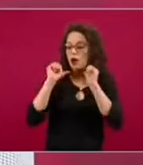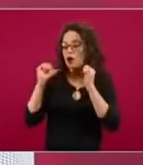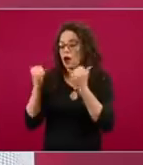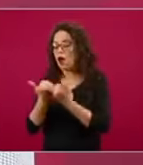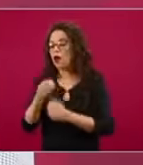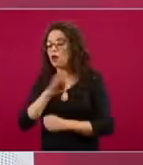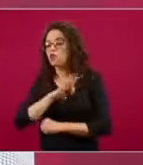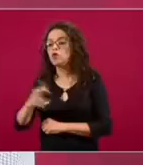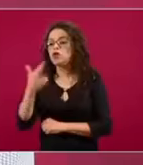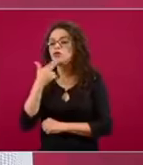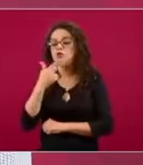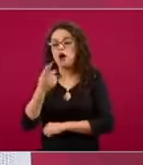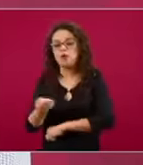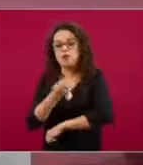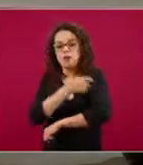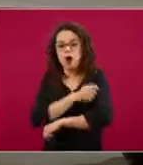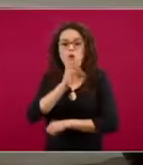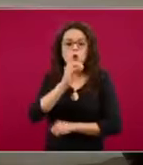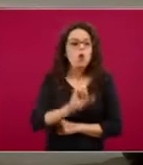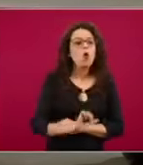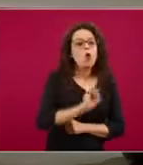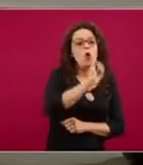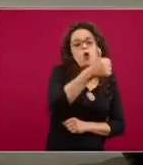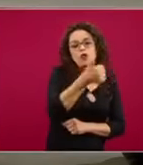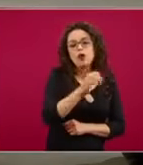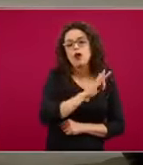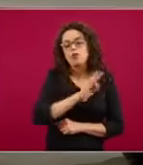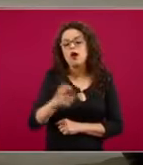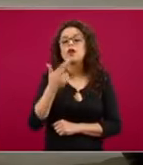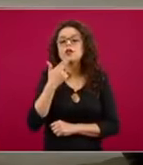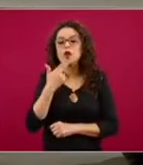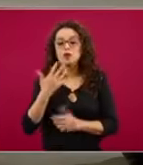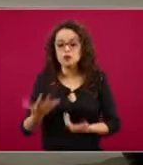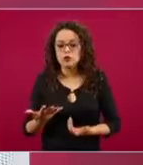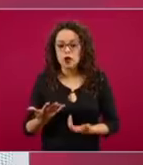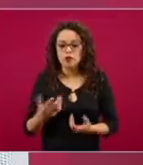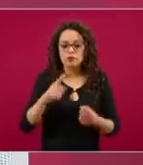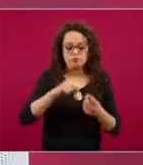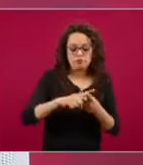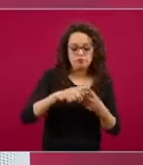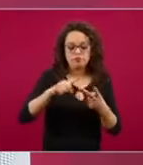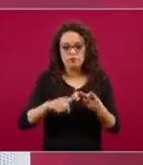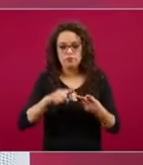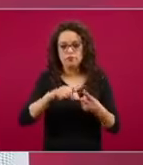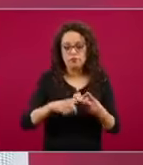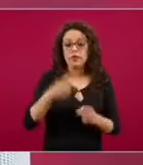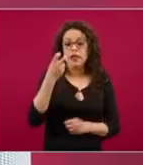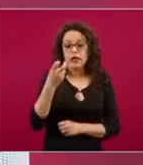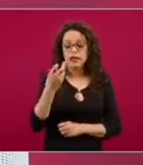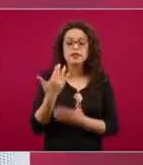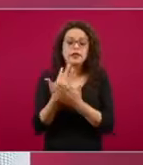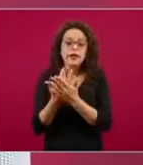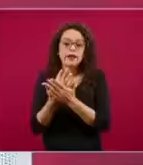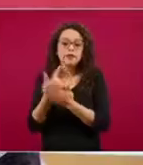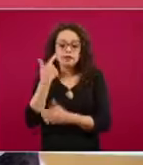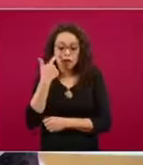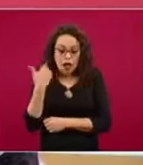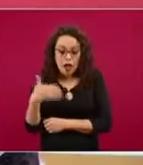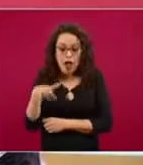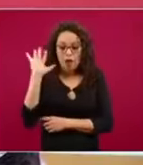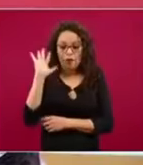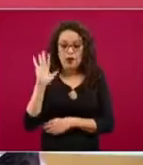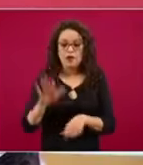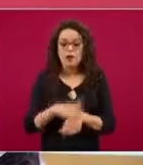una vacuna o pudiera utilizarse la otra. Esto es lo que está terminando de verse, porque dado que todavía no hay en